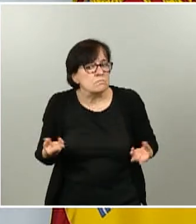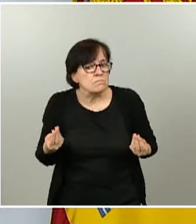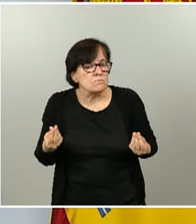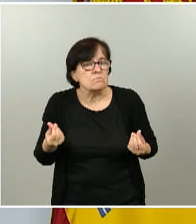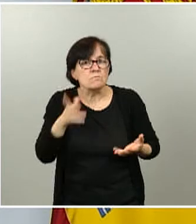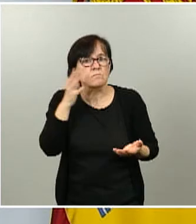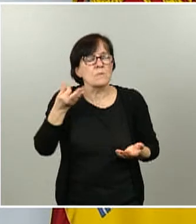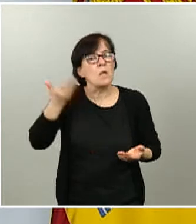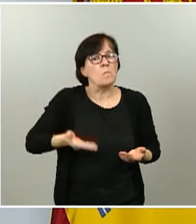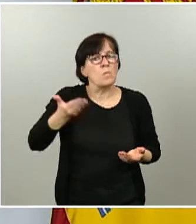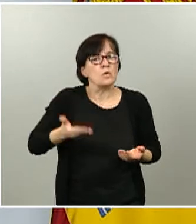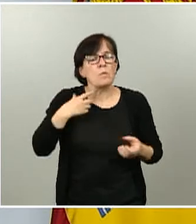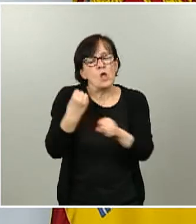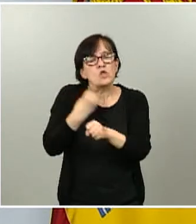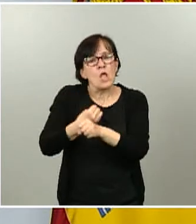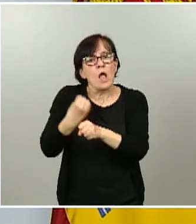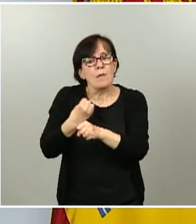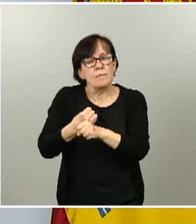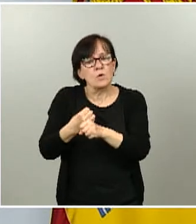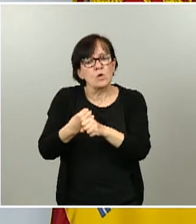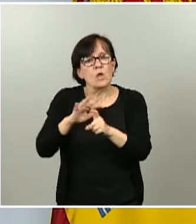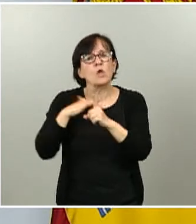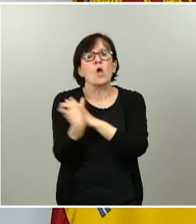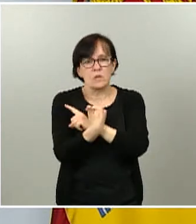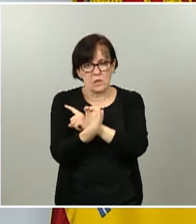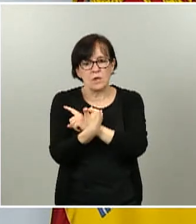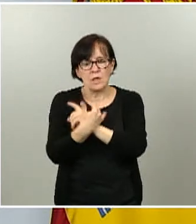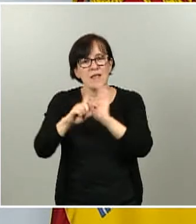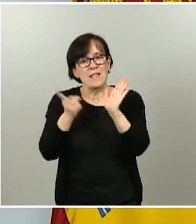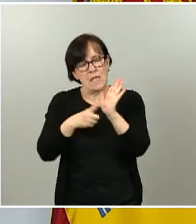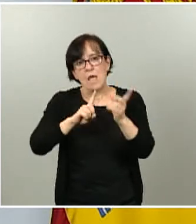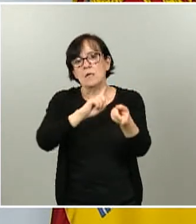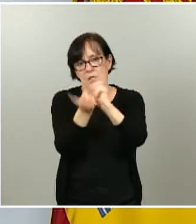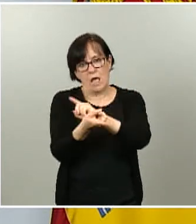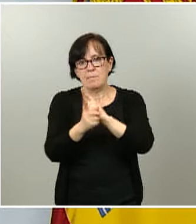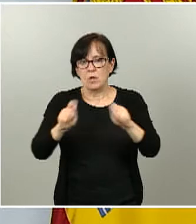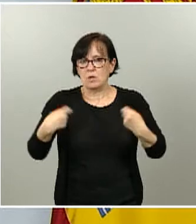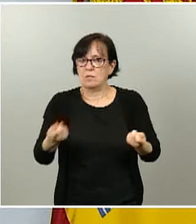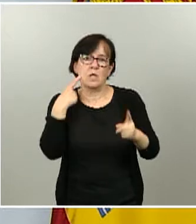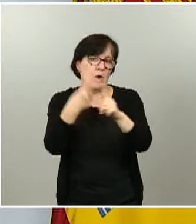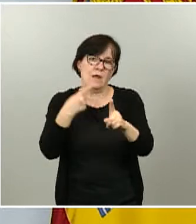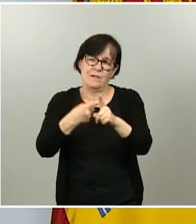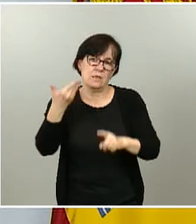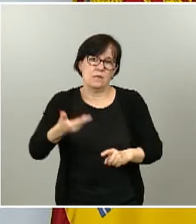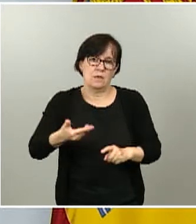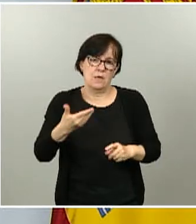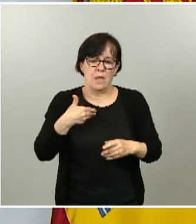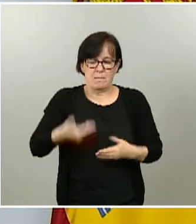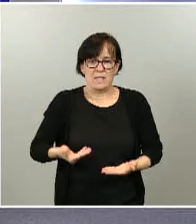importante, por trabajar en un contexto en el que la Ley de Cambio Climático se convierta en una referencia fundamental de presente y de futuro para el país.